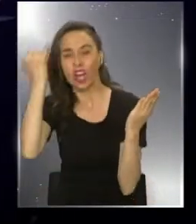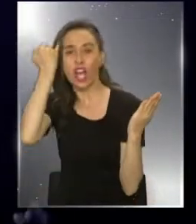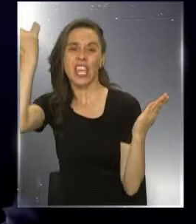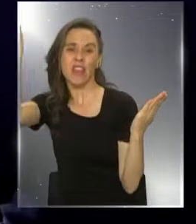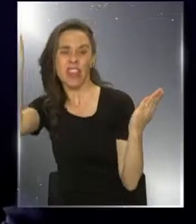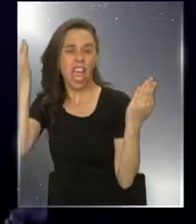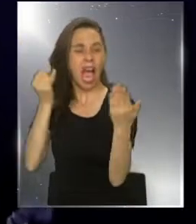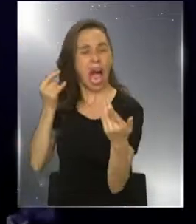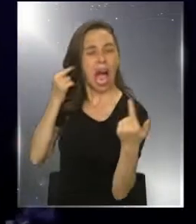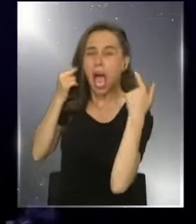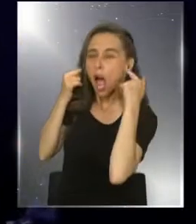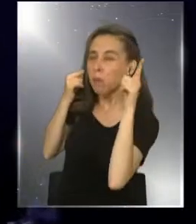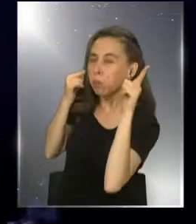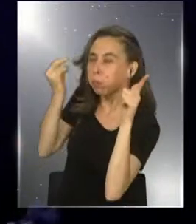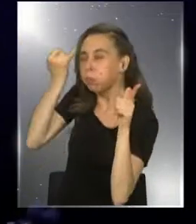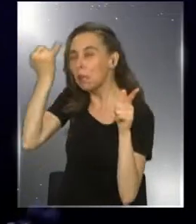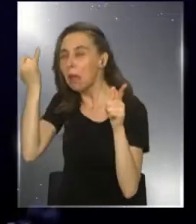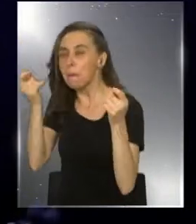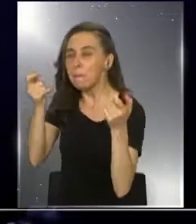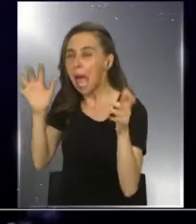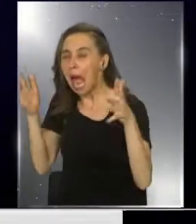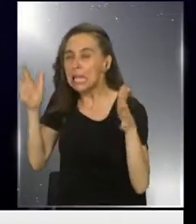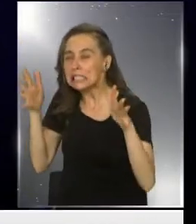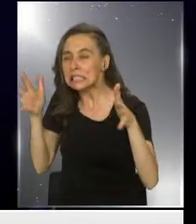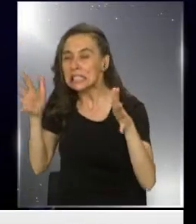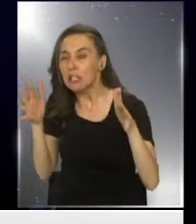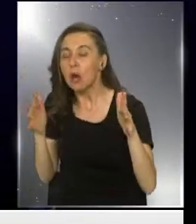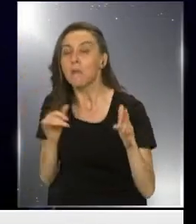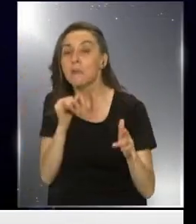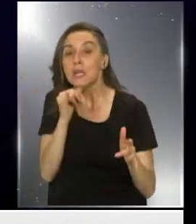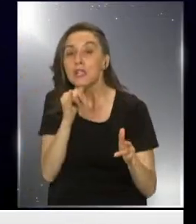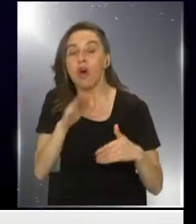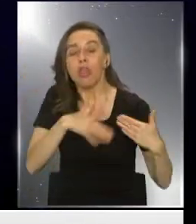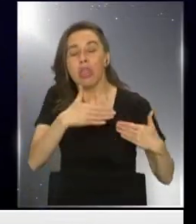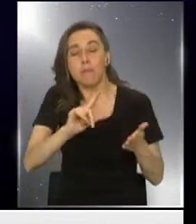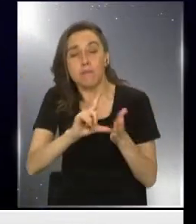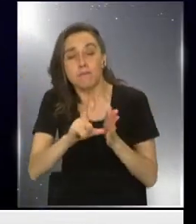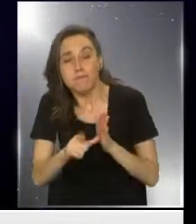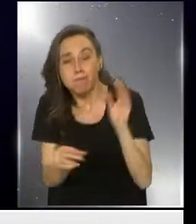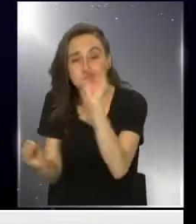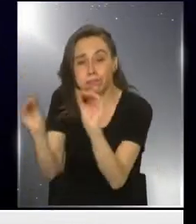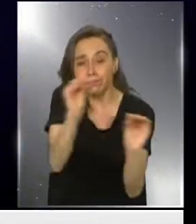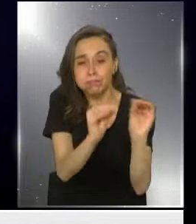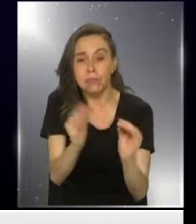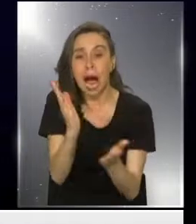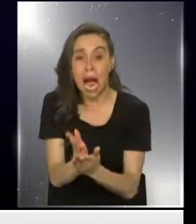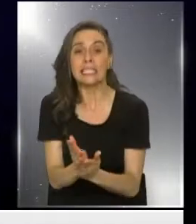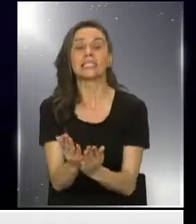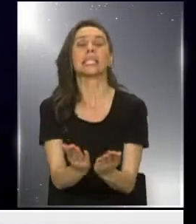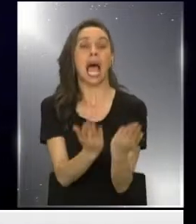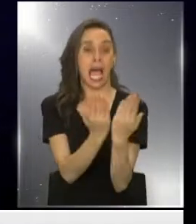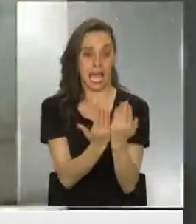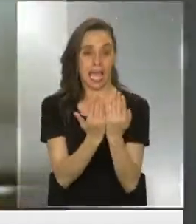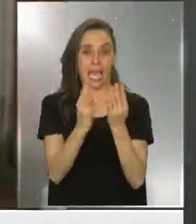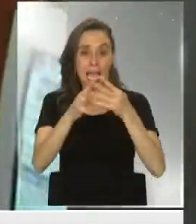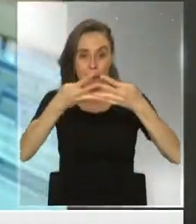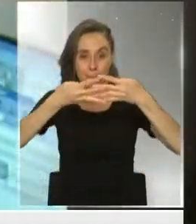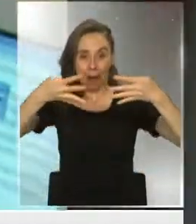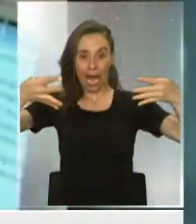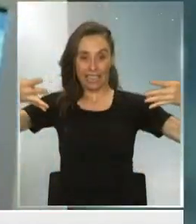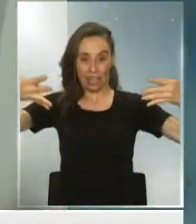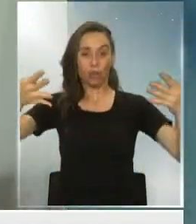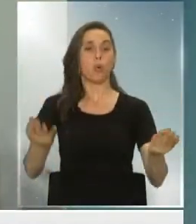no sabíamos si efectivamente se iba a sonar. No vinimos a escucharlo hasta que los instrumentos de verdad lo tocaron.